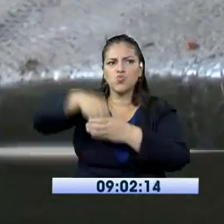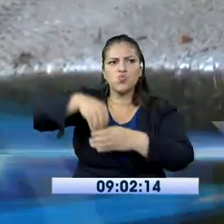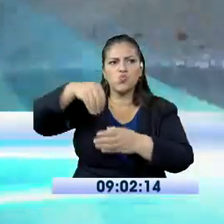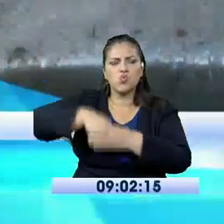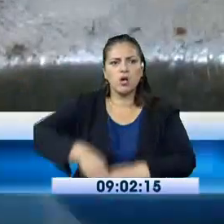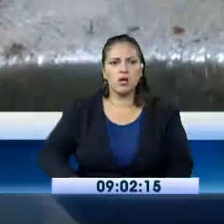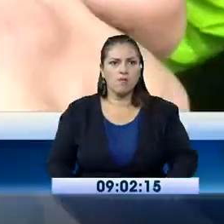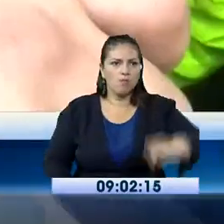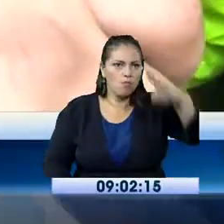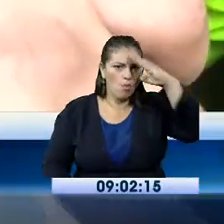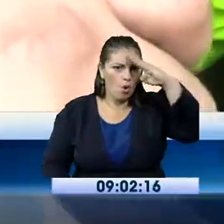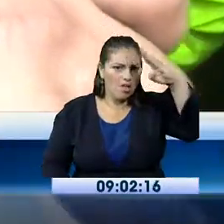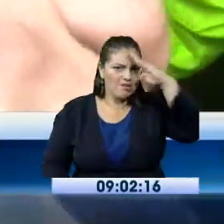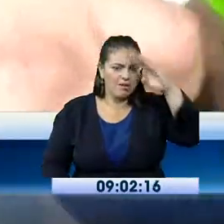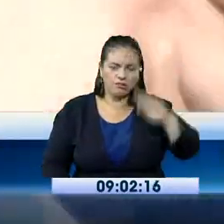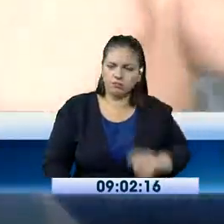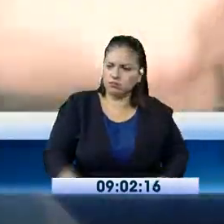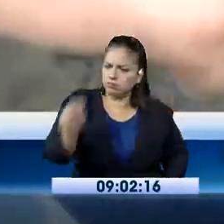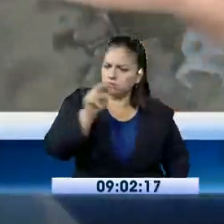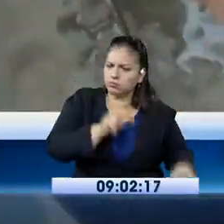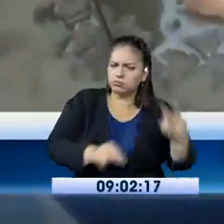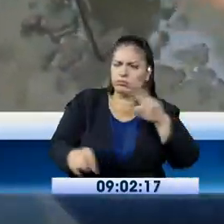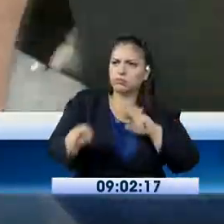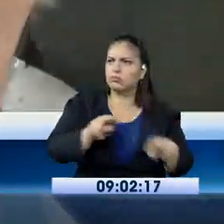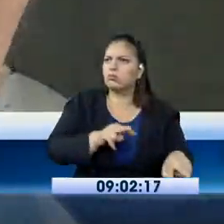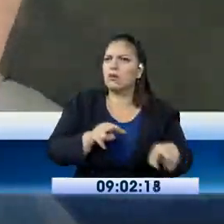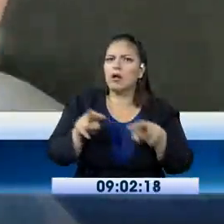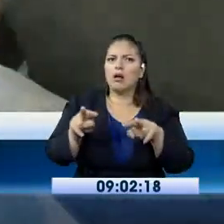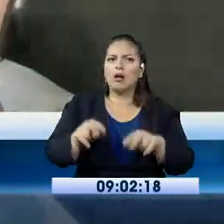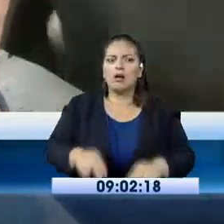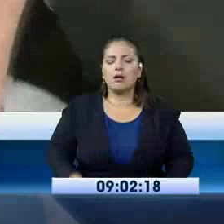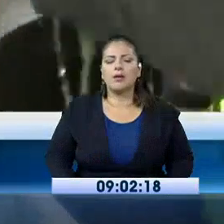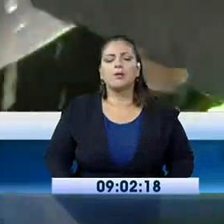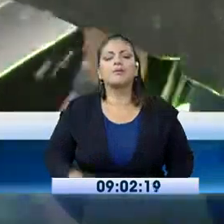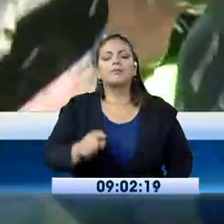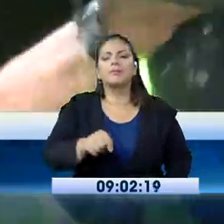fue trasladado hasta el comando de la policía en Puerto Viejo.